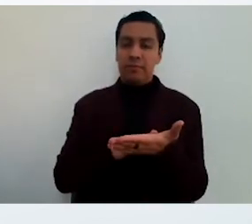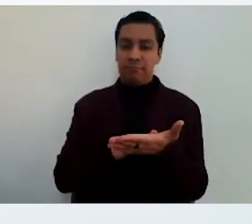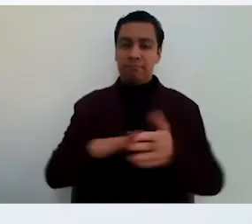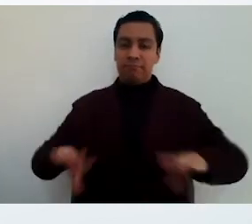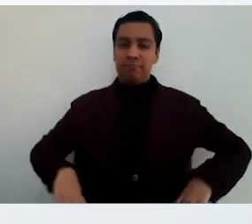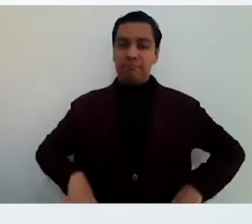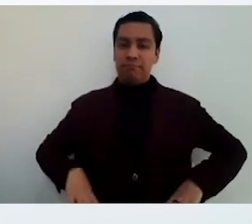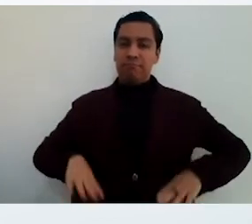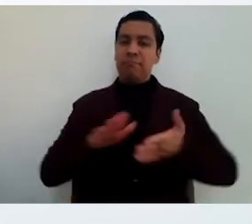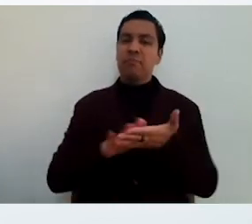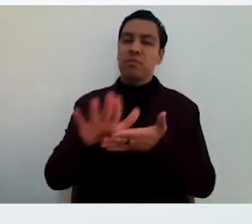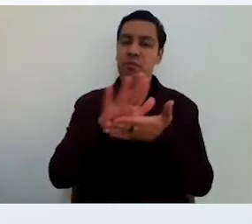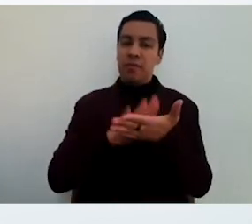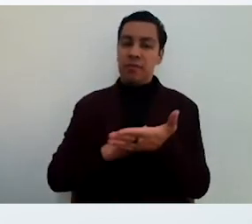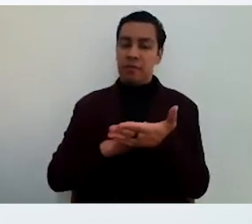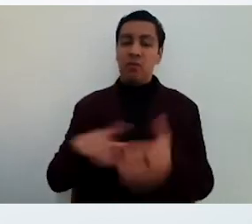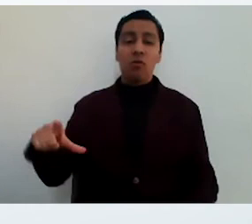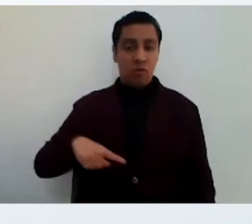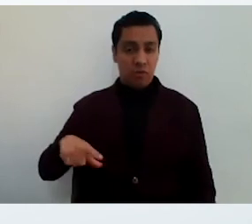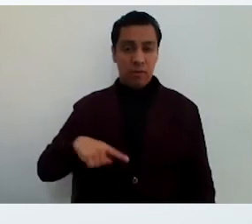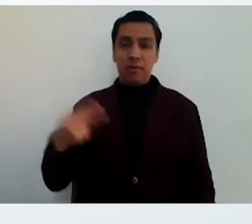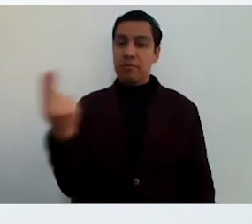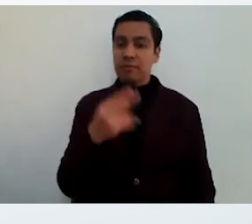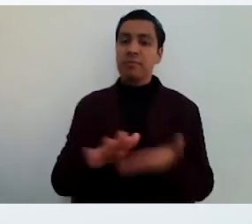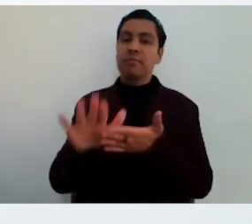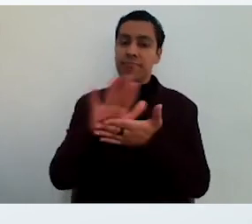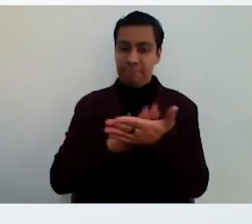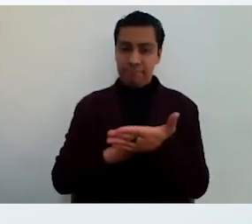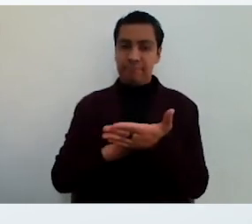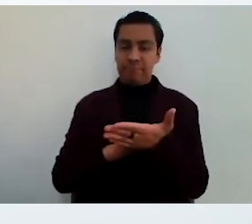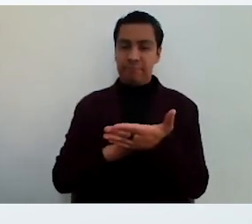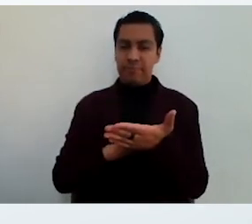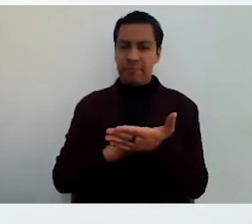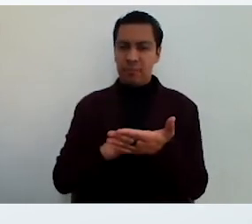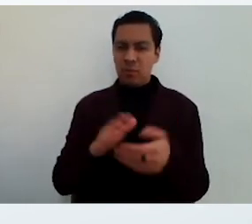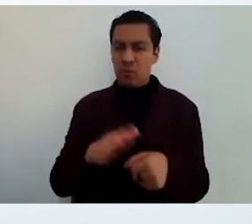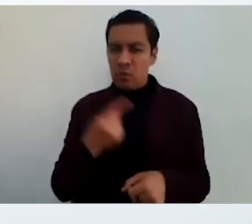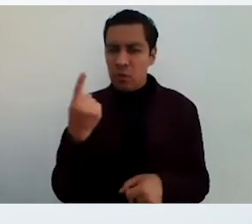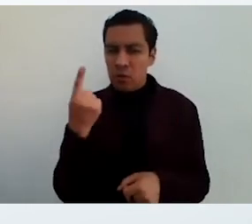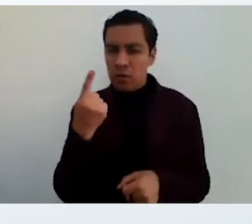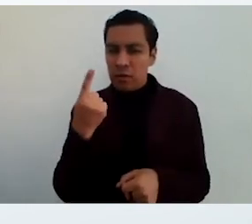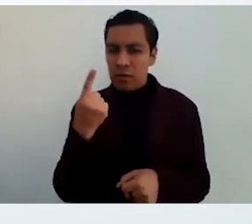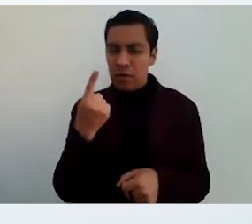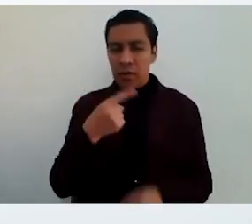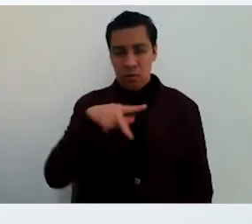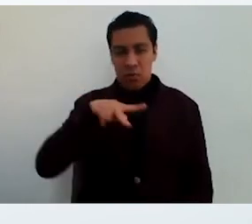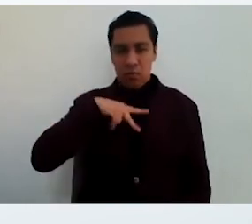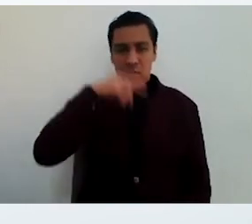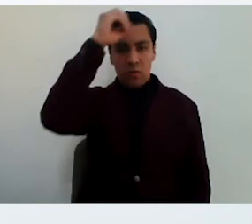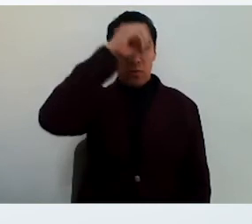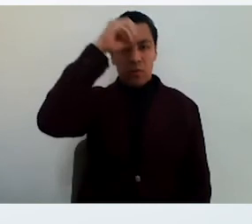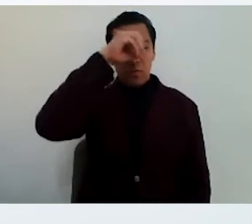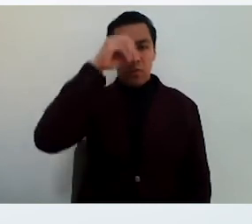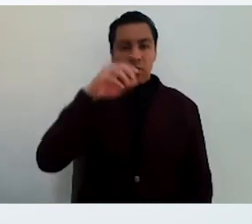de gobierno, por lo menos en el gobierno federal. Lo que tenemos es, en mi opinión, una condición contraria.